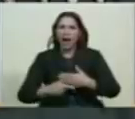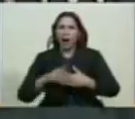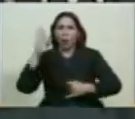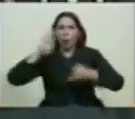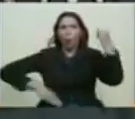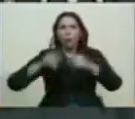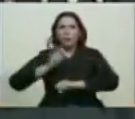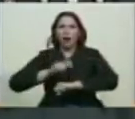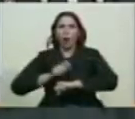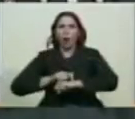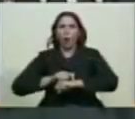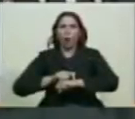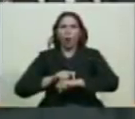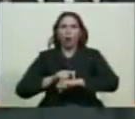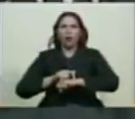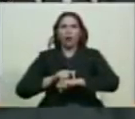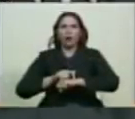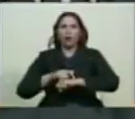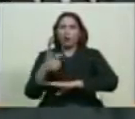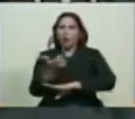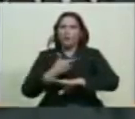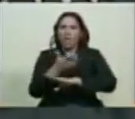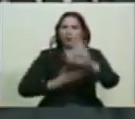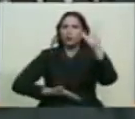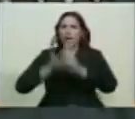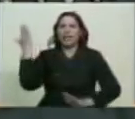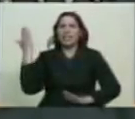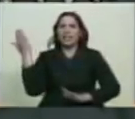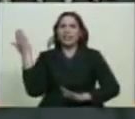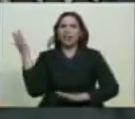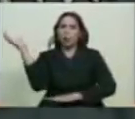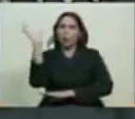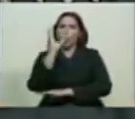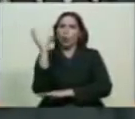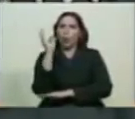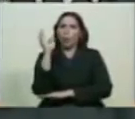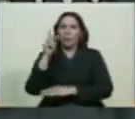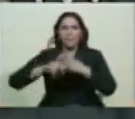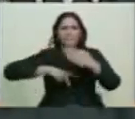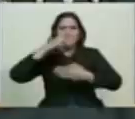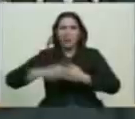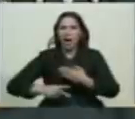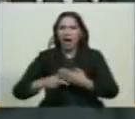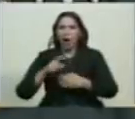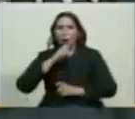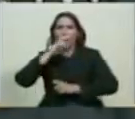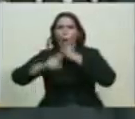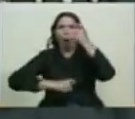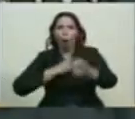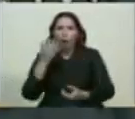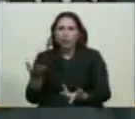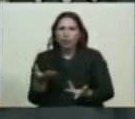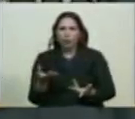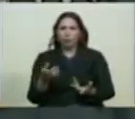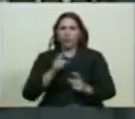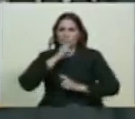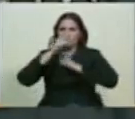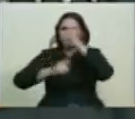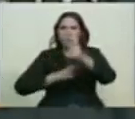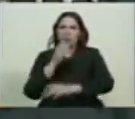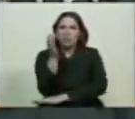un gobierno saliente en Colombia. No pueden ser los planes del odio y de la envidia de la